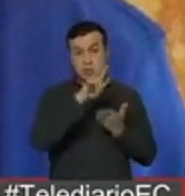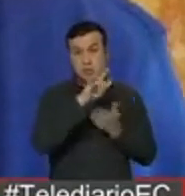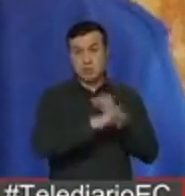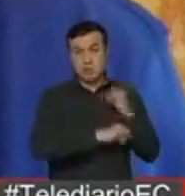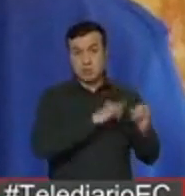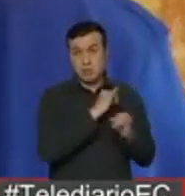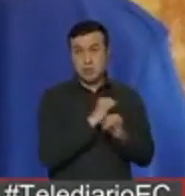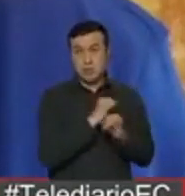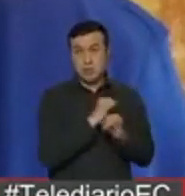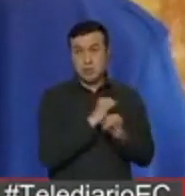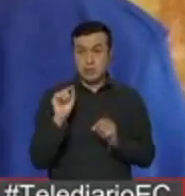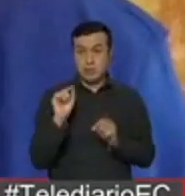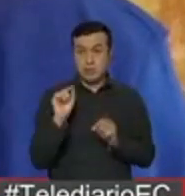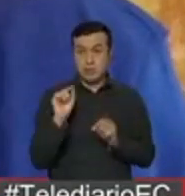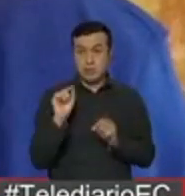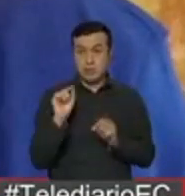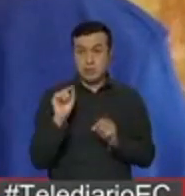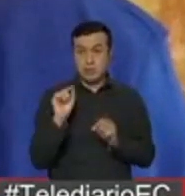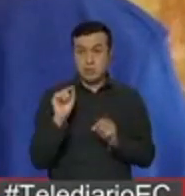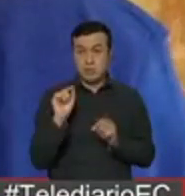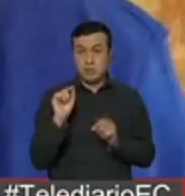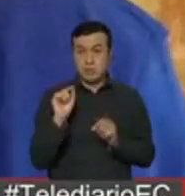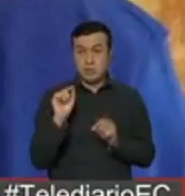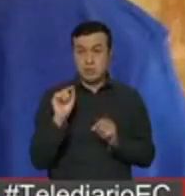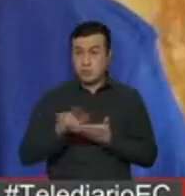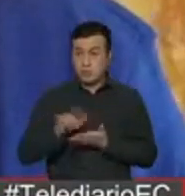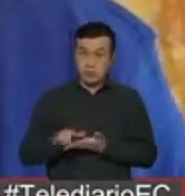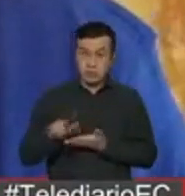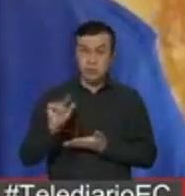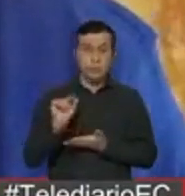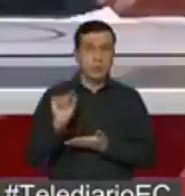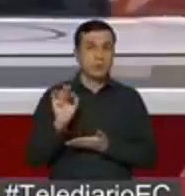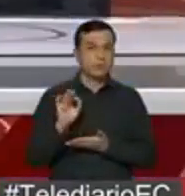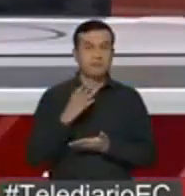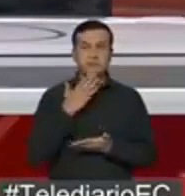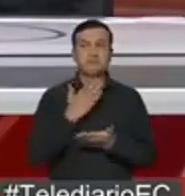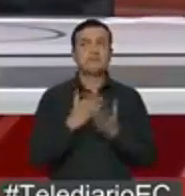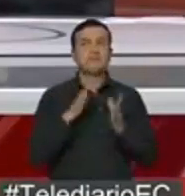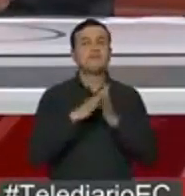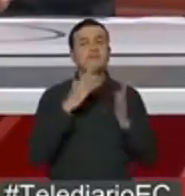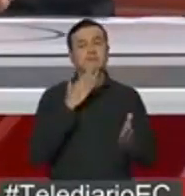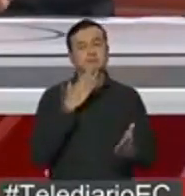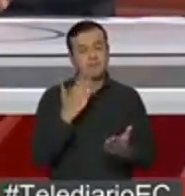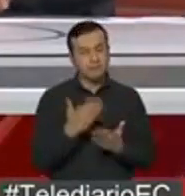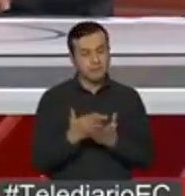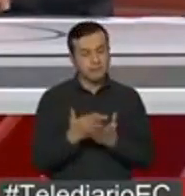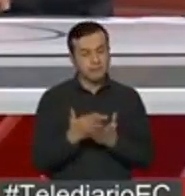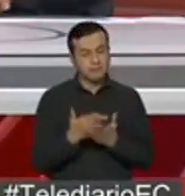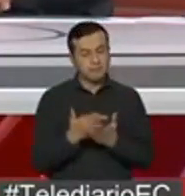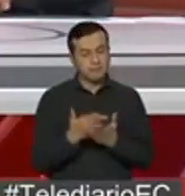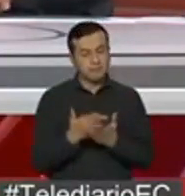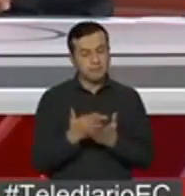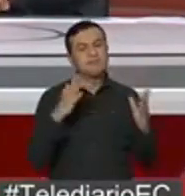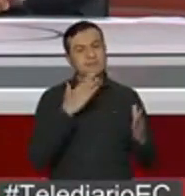la poca ocupación que hay en Ecuador en los vuelos nacionales. De acuerdo, muchas gracias, señor Rodríguez, por la información